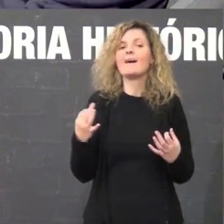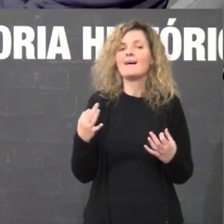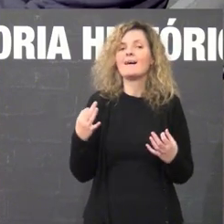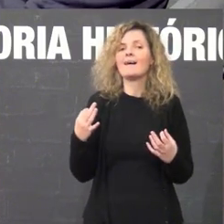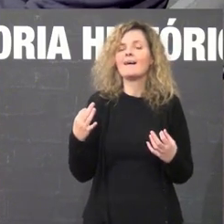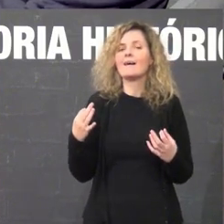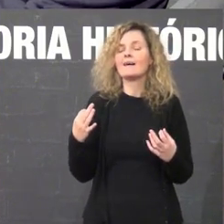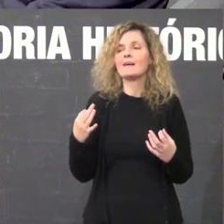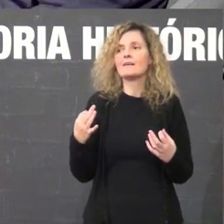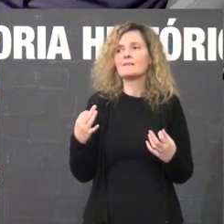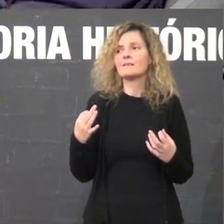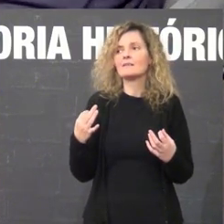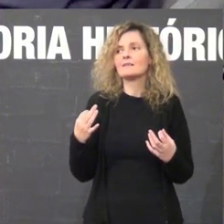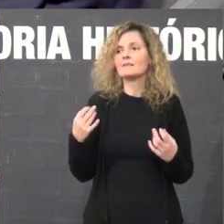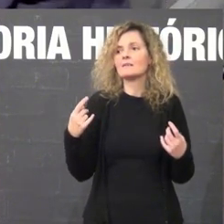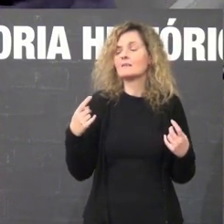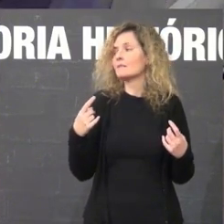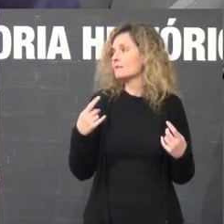lo